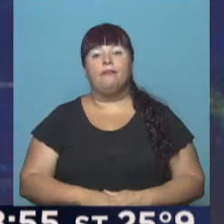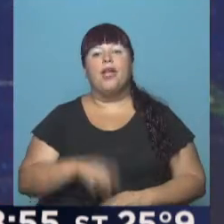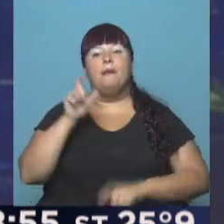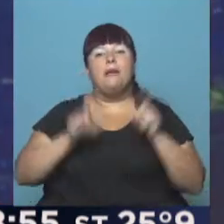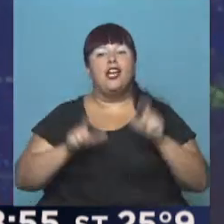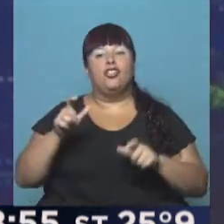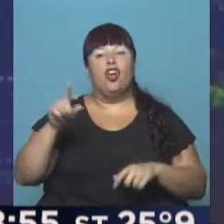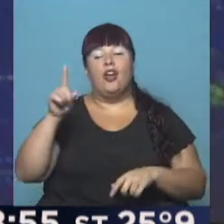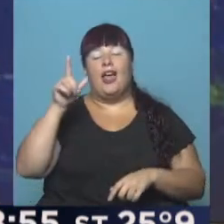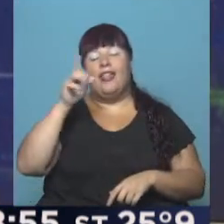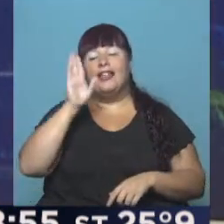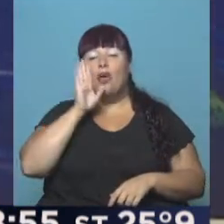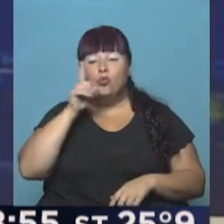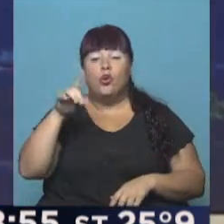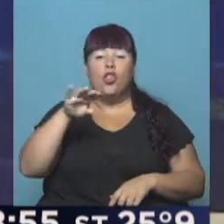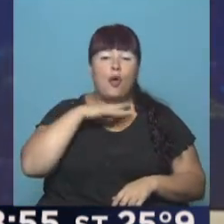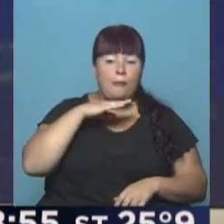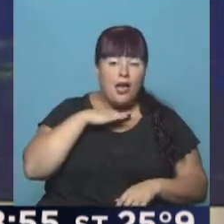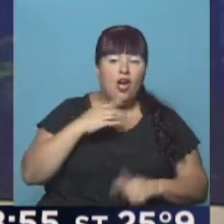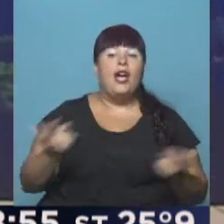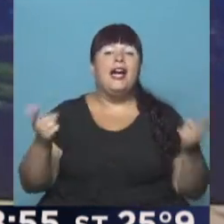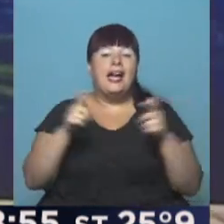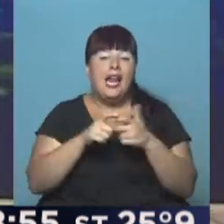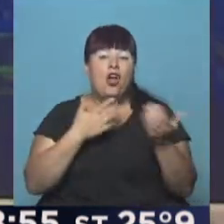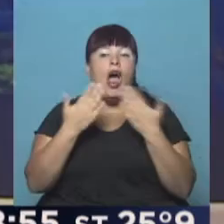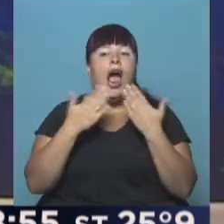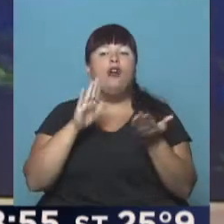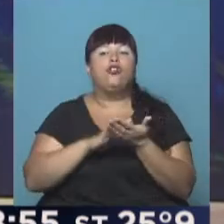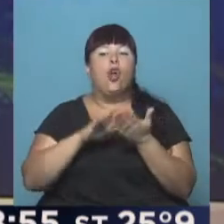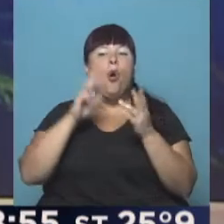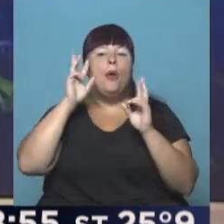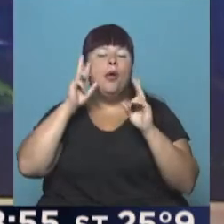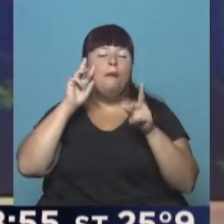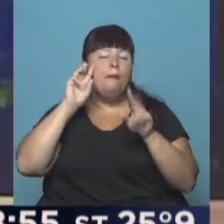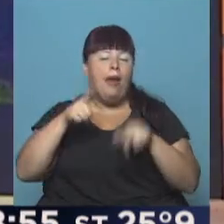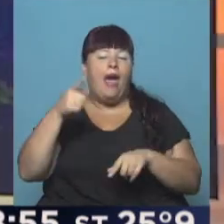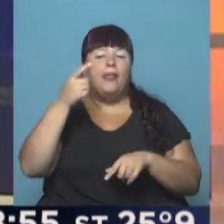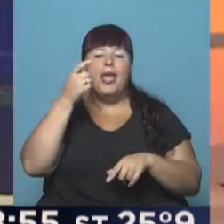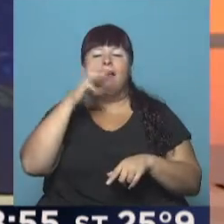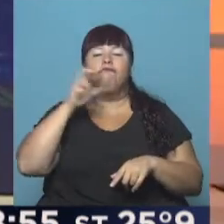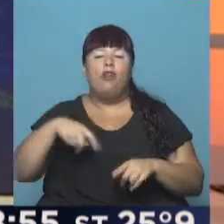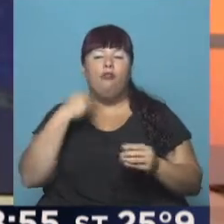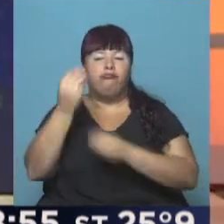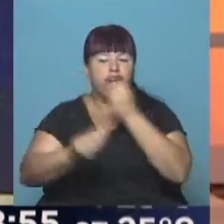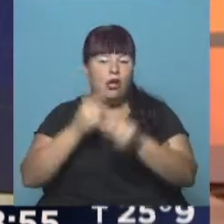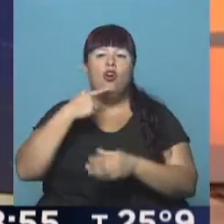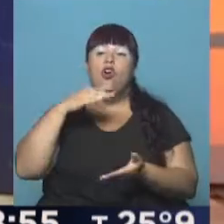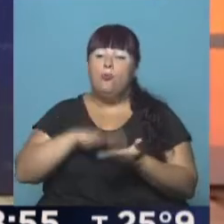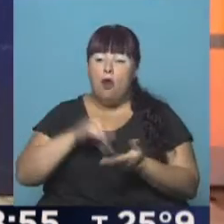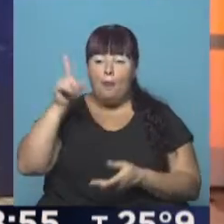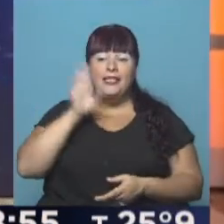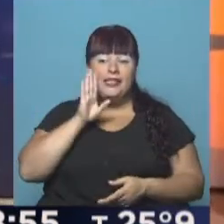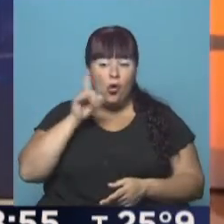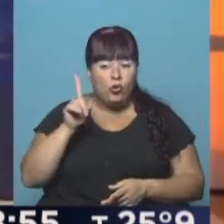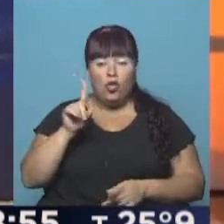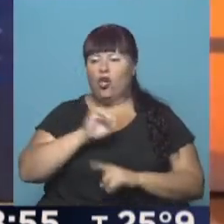Funcionarios de Estados Unidos y de México se reunieron para hablar sobre la política migratoria de Trump. Prometieron que desde los Estados